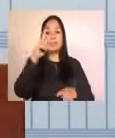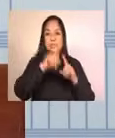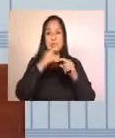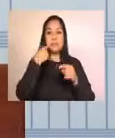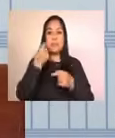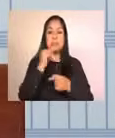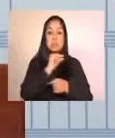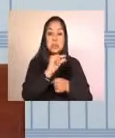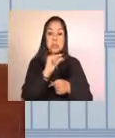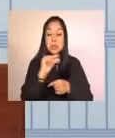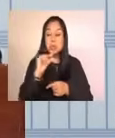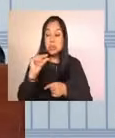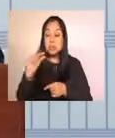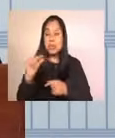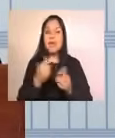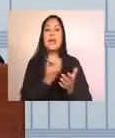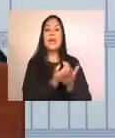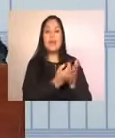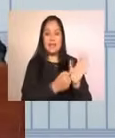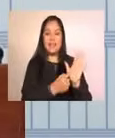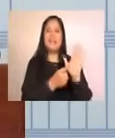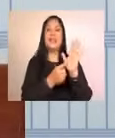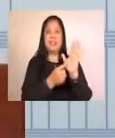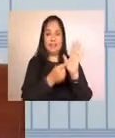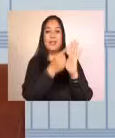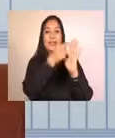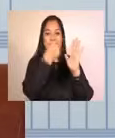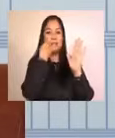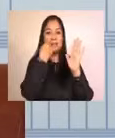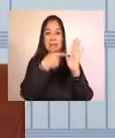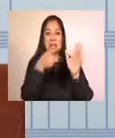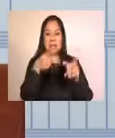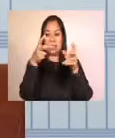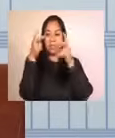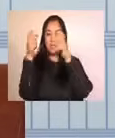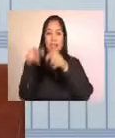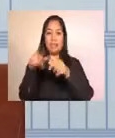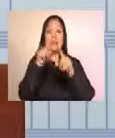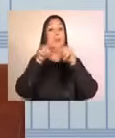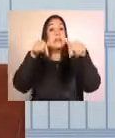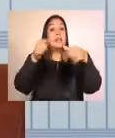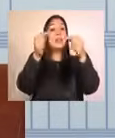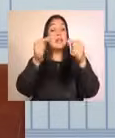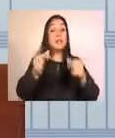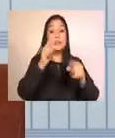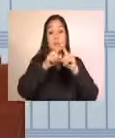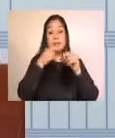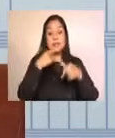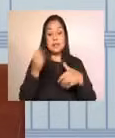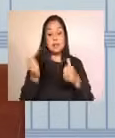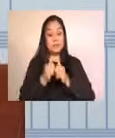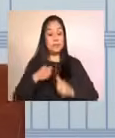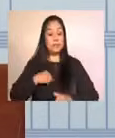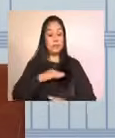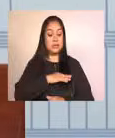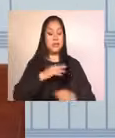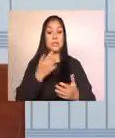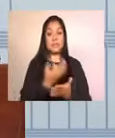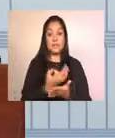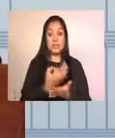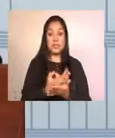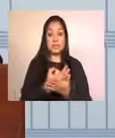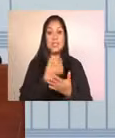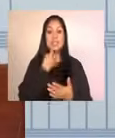cuantía se evidenciaba. Ahora el presupuesto y a través del acompañamiento del Ministerio de Finanzas Públicas mandata que esas